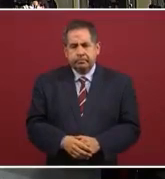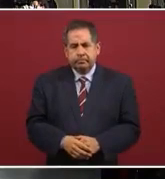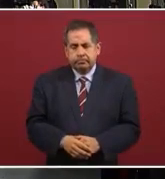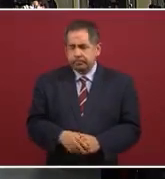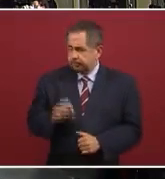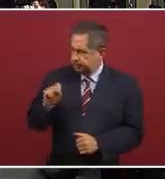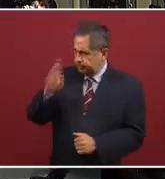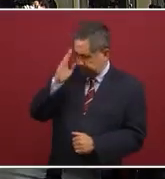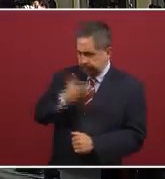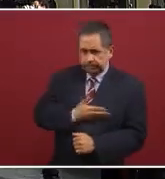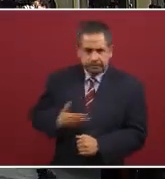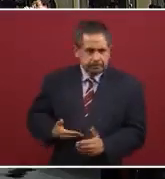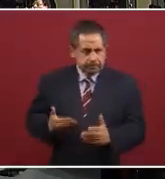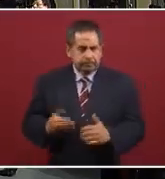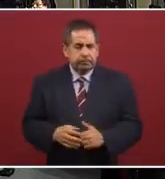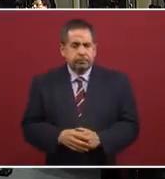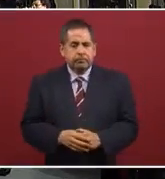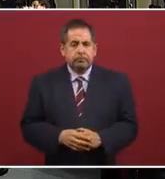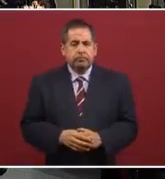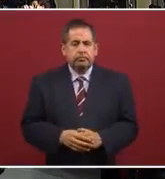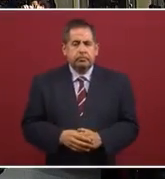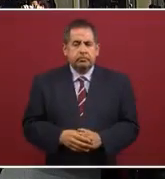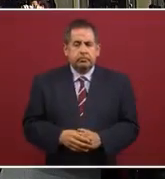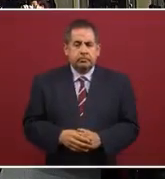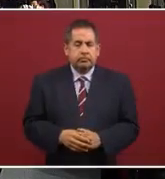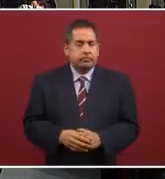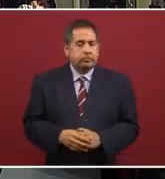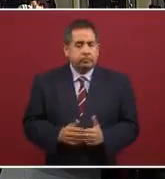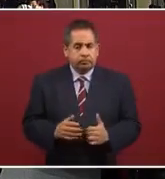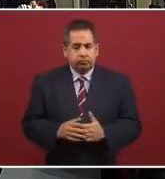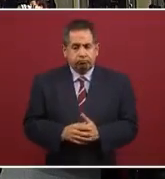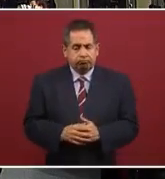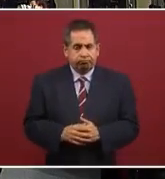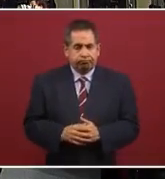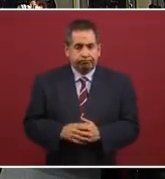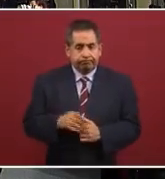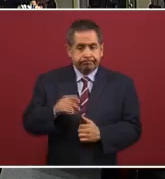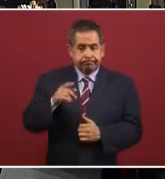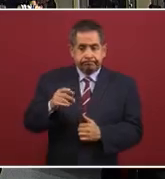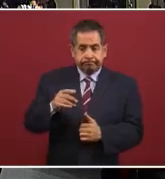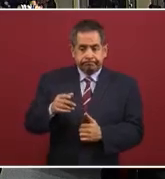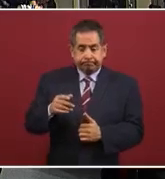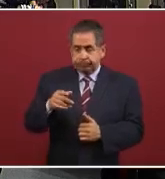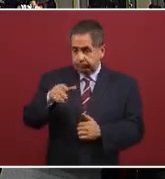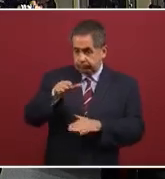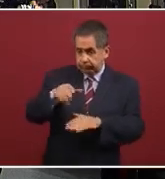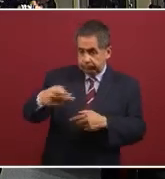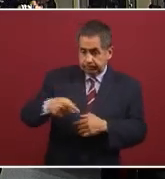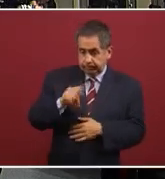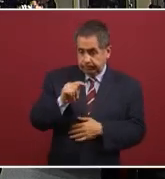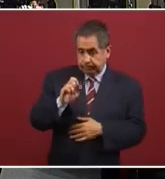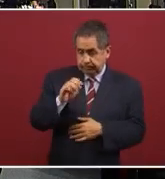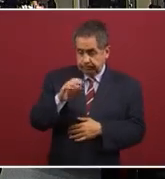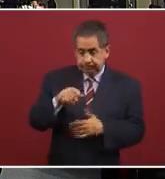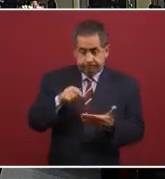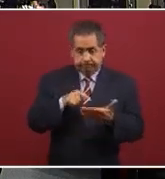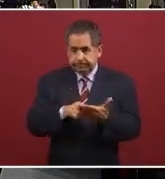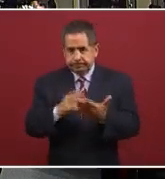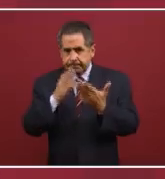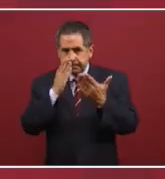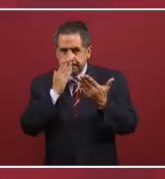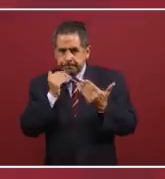señor presidente. Se presentó muy brevemente en el tratado, que es tu pregunta, no hay un